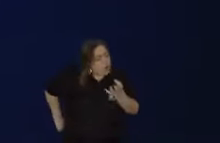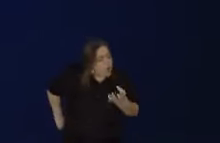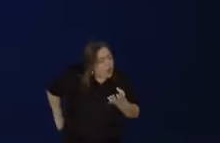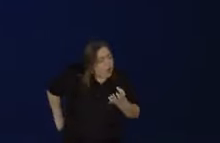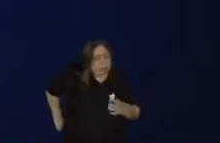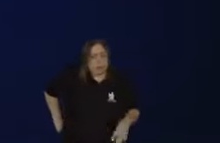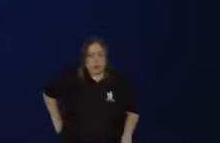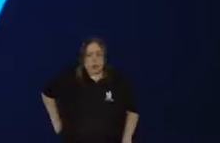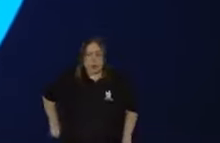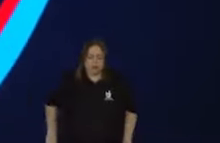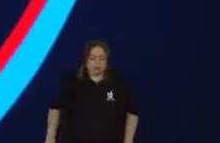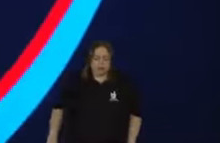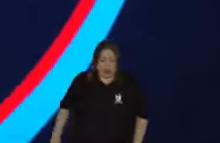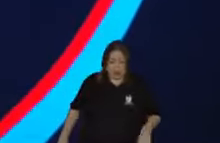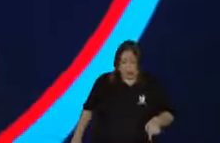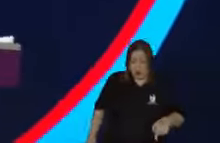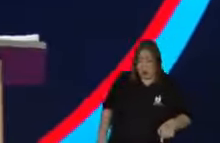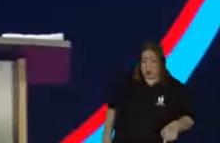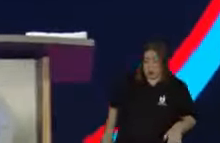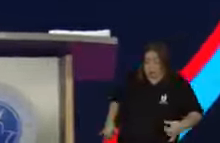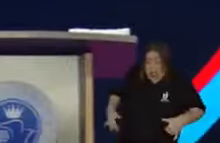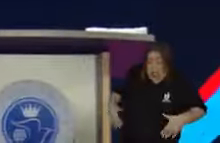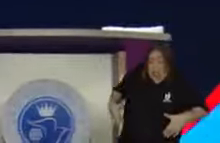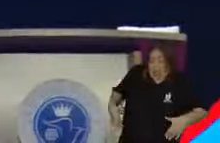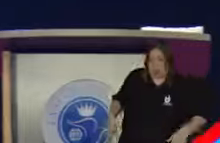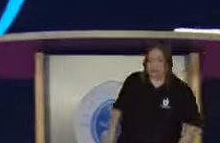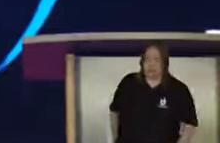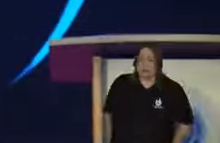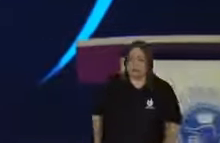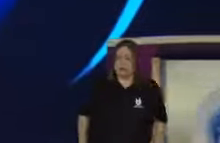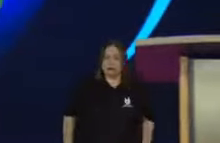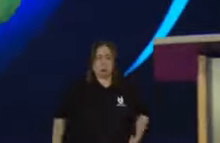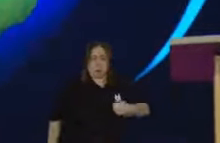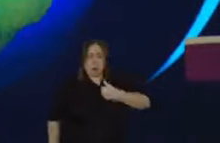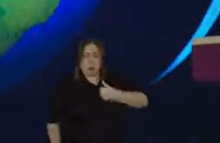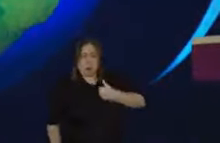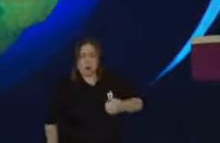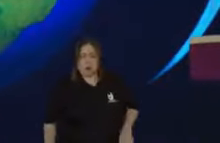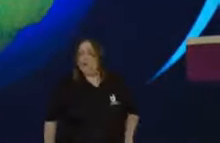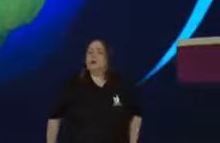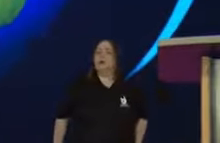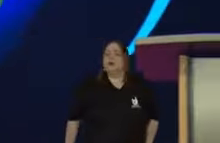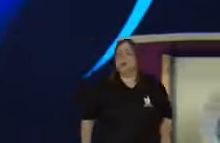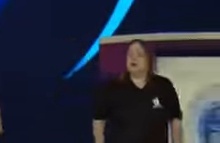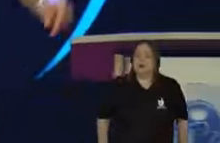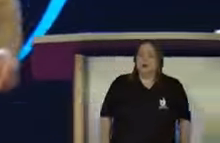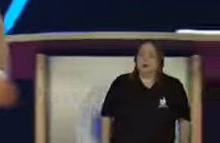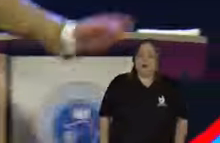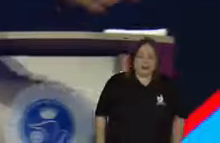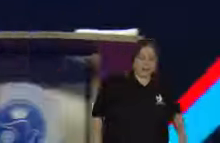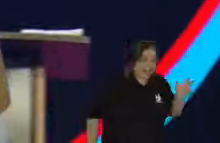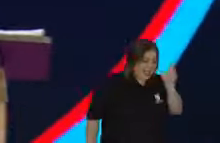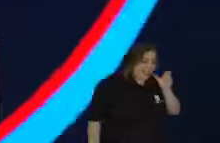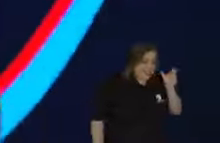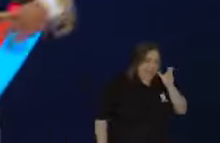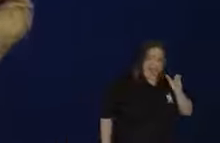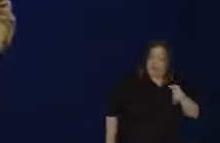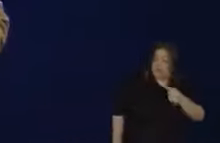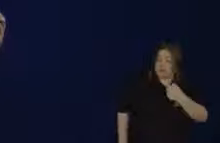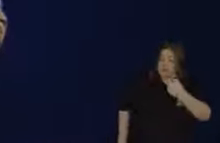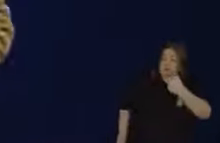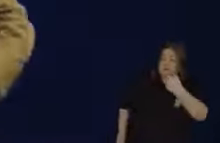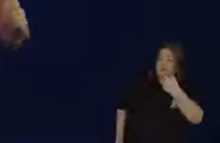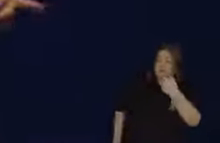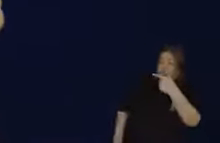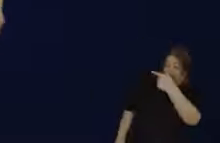ta. Y tú, eres la provocación. Y el diablo fue a provocar a Jesús. Si eres el Hijo de